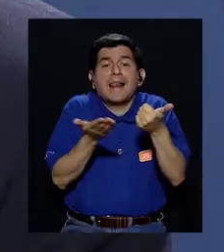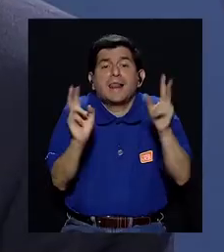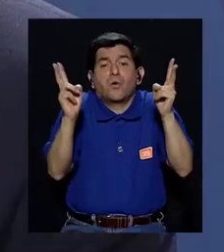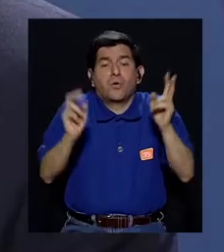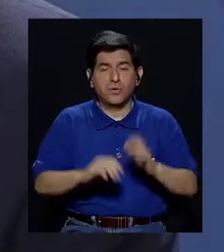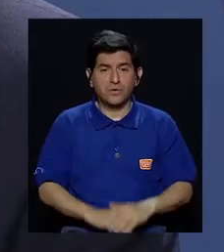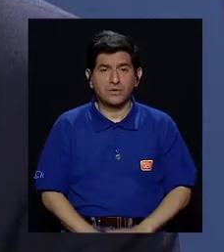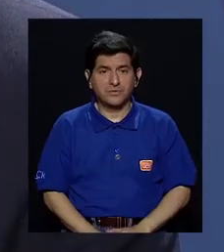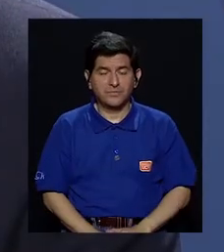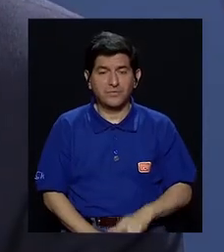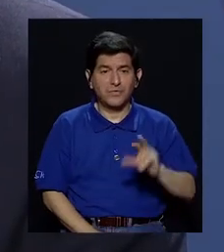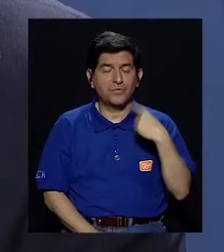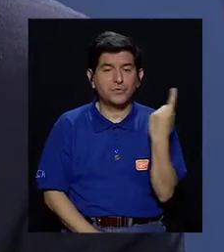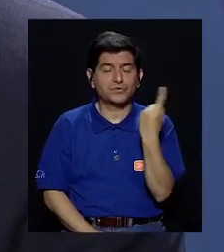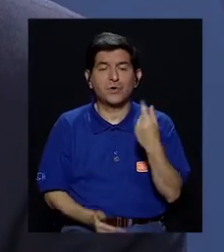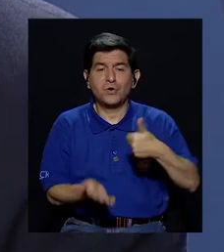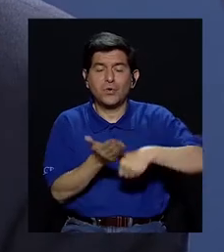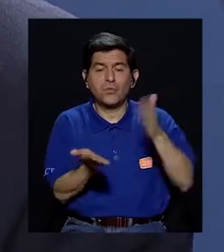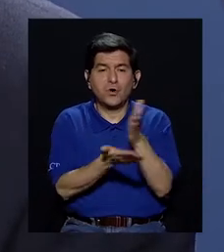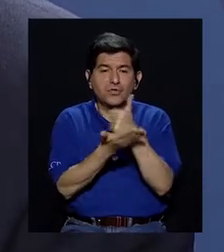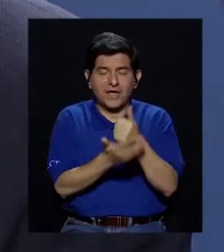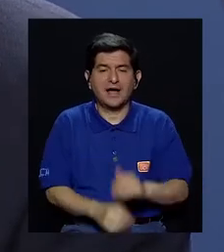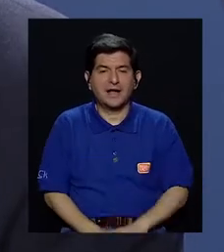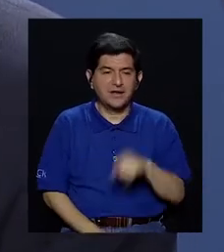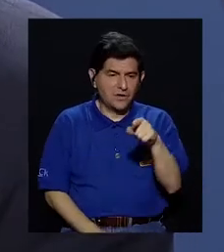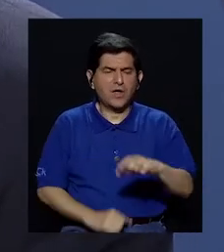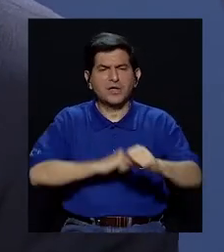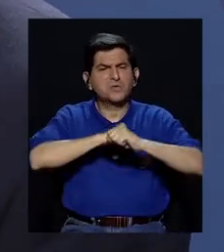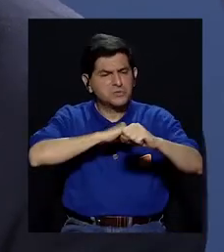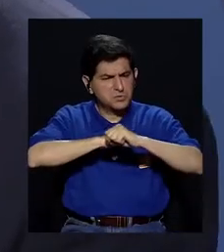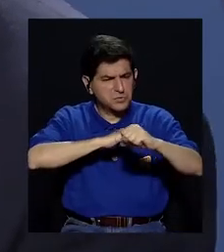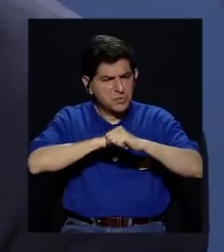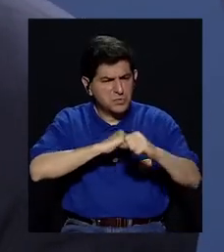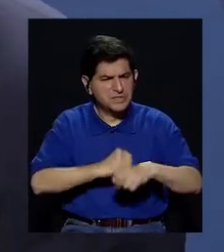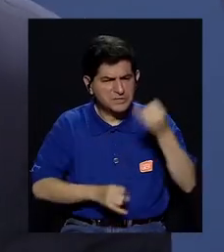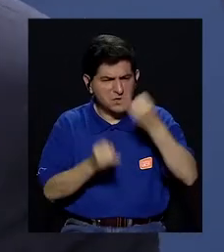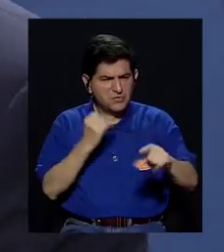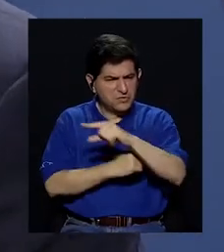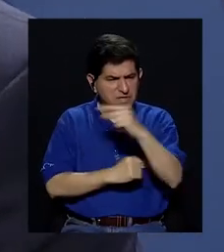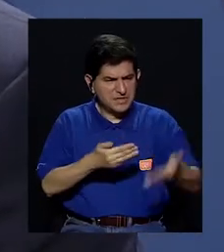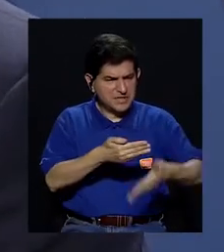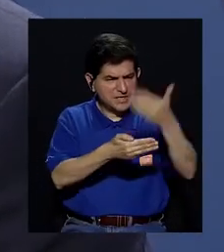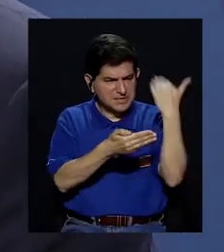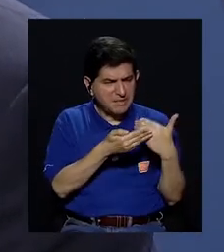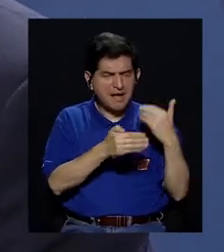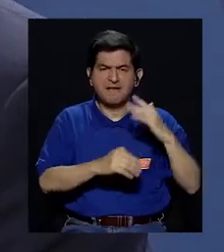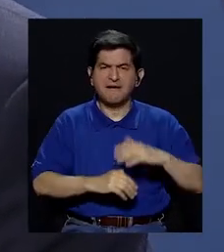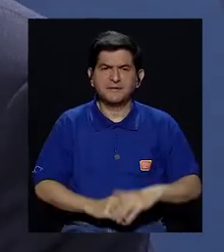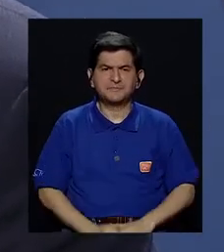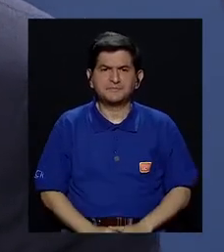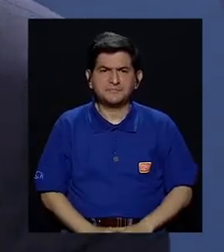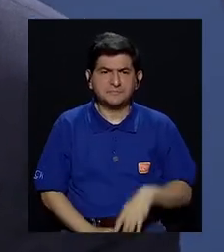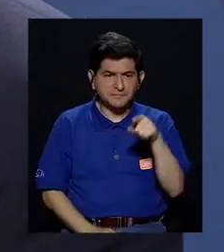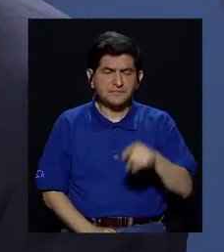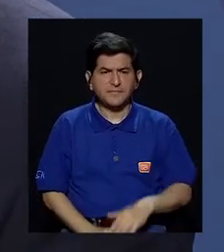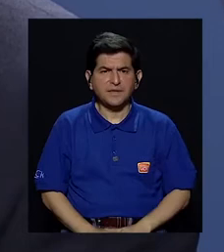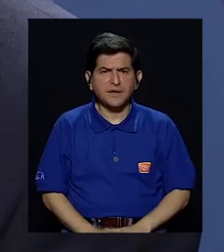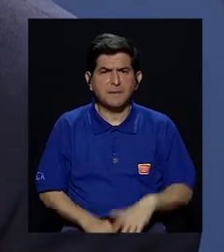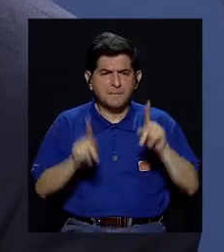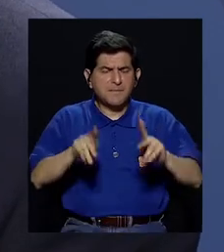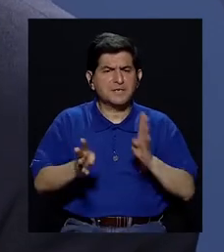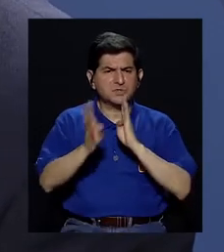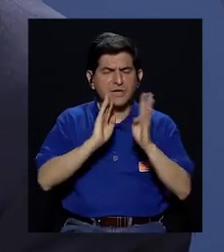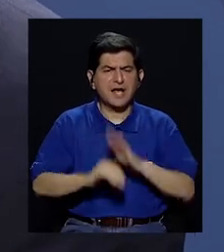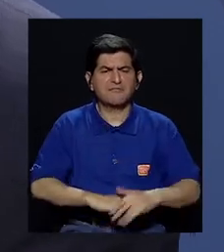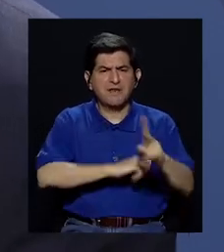exactamente no sólo vote por algo en el spot que publicaron creo que el este fin de semana el fin de semana anterior que era ya un